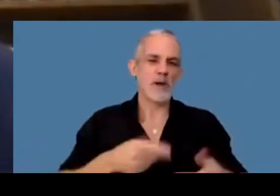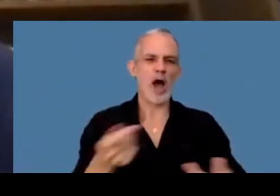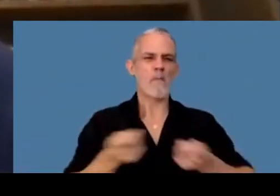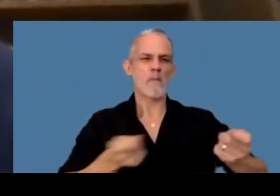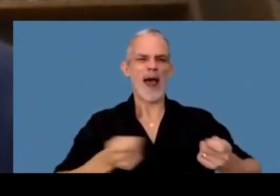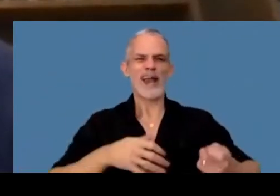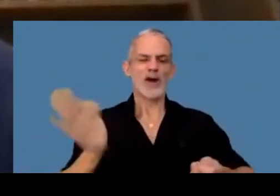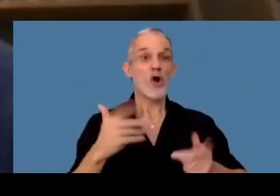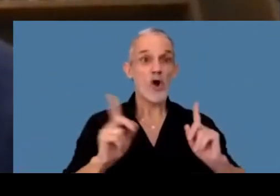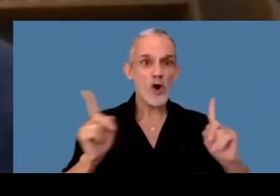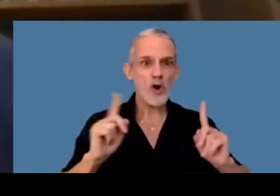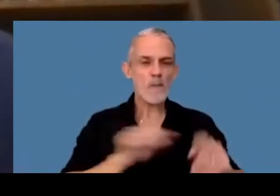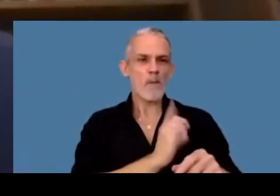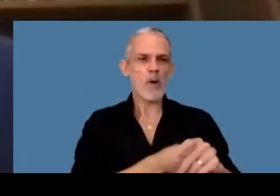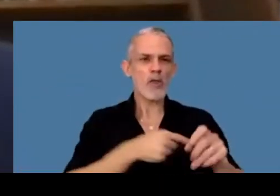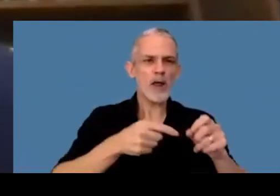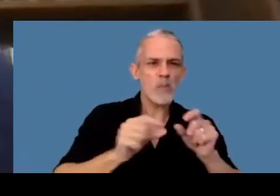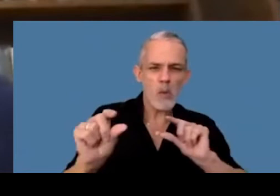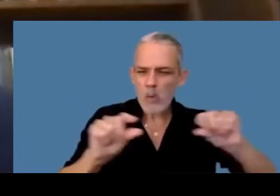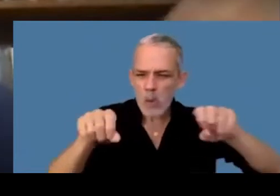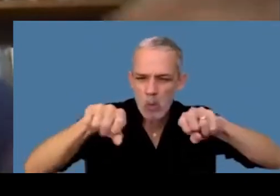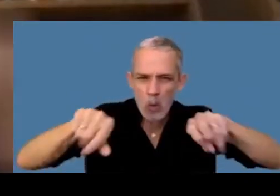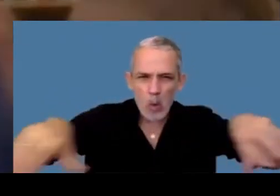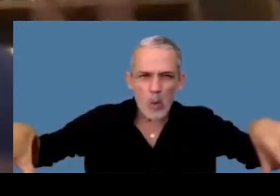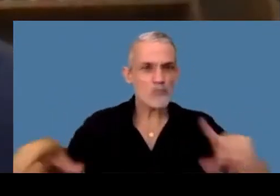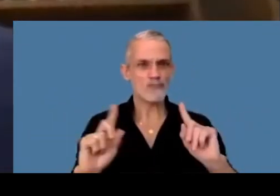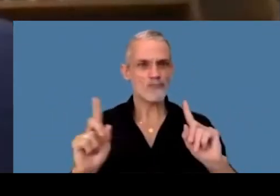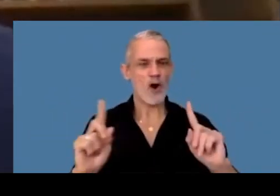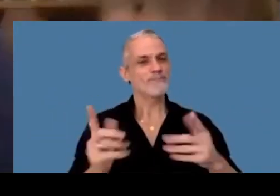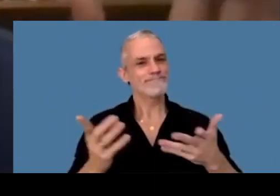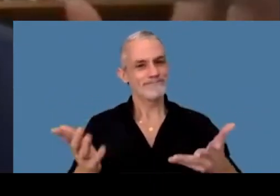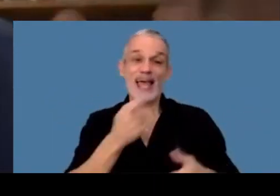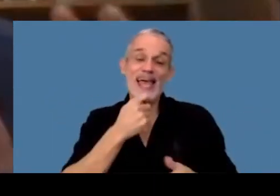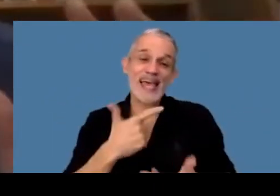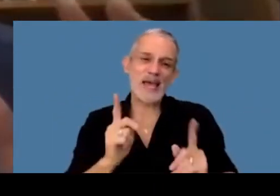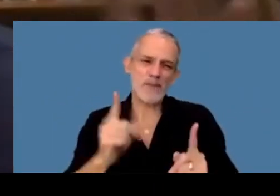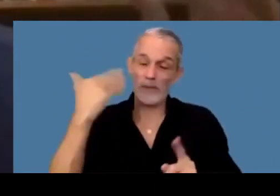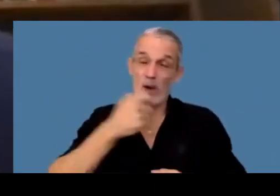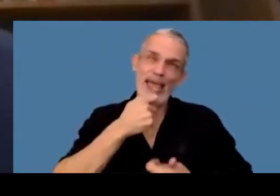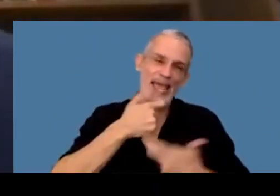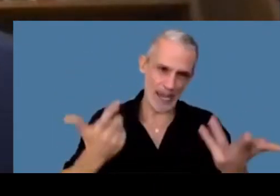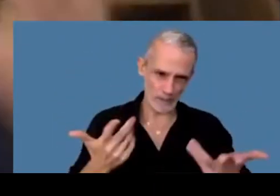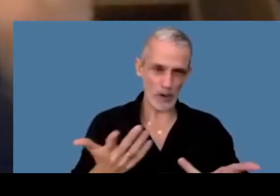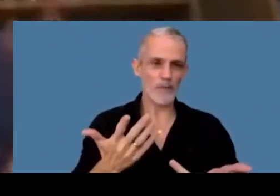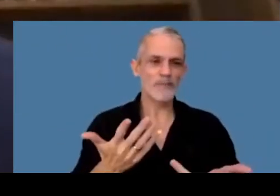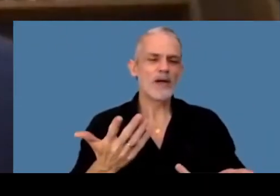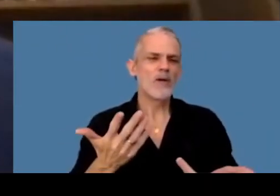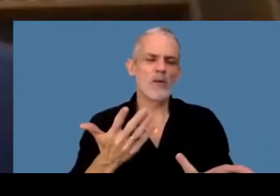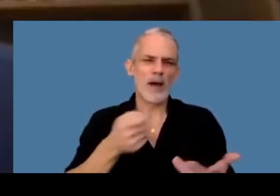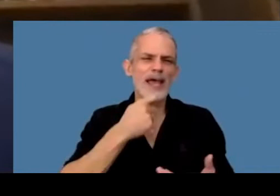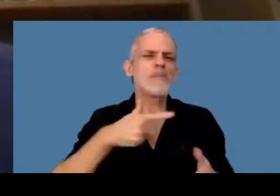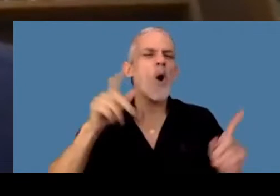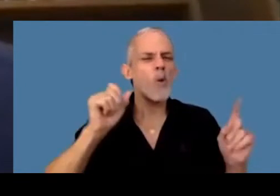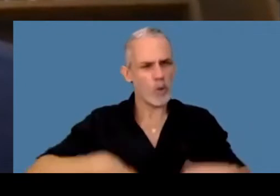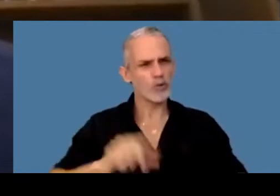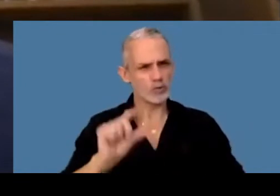sindical. Porque si no, en el ejemplo, yo voy a dar un ejemplo un tanto burdo, pero que puede ser realista. Ustedes imaginen